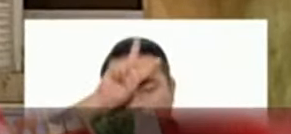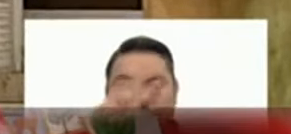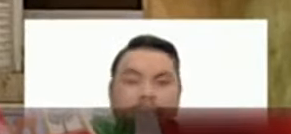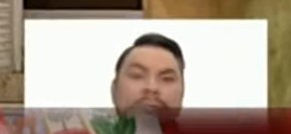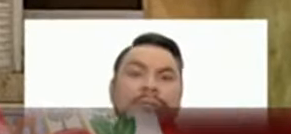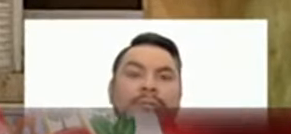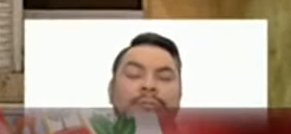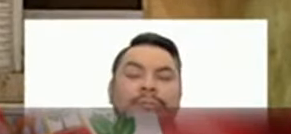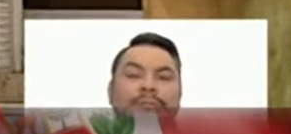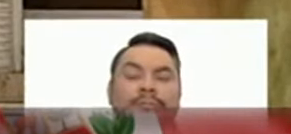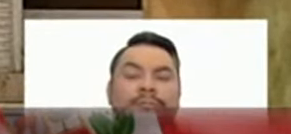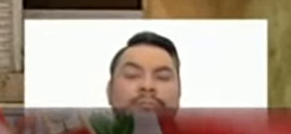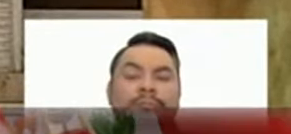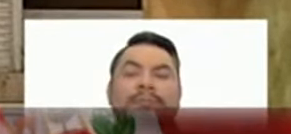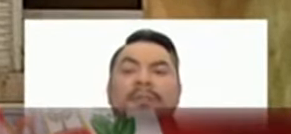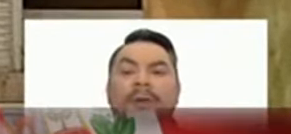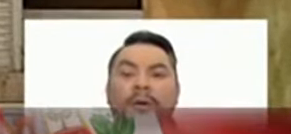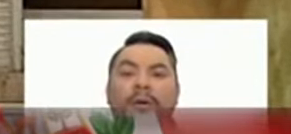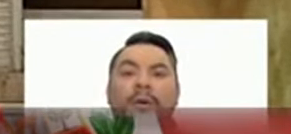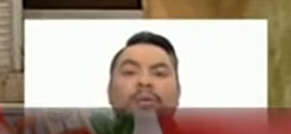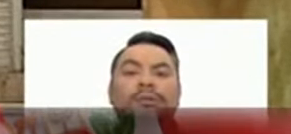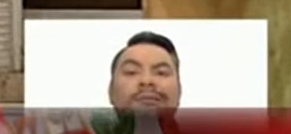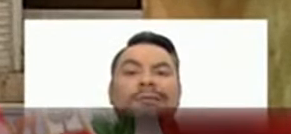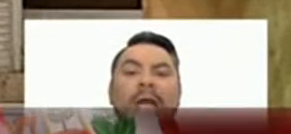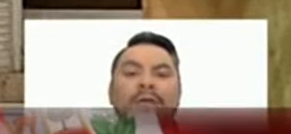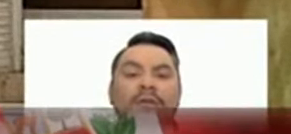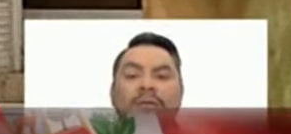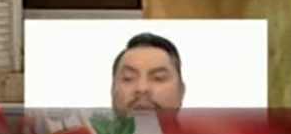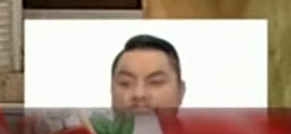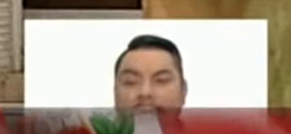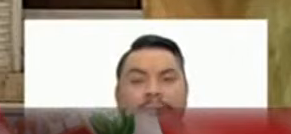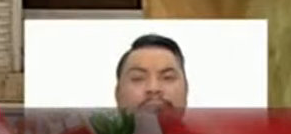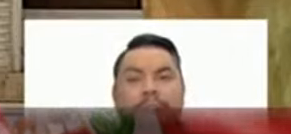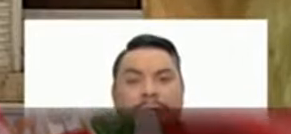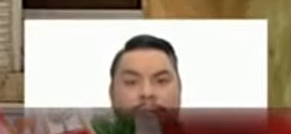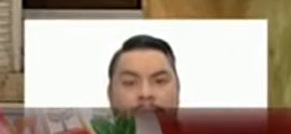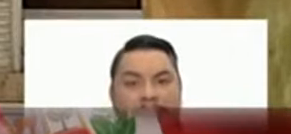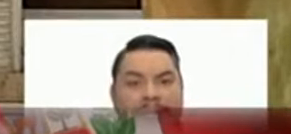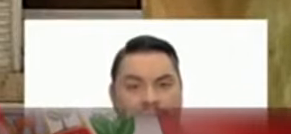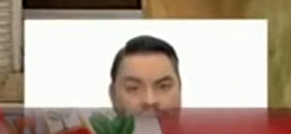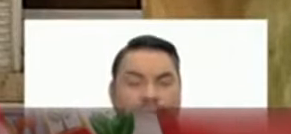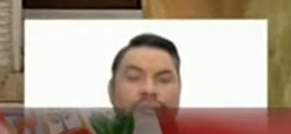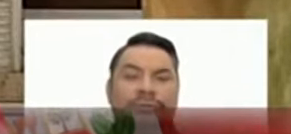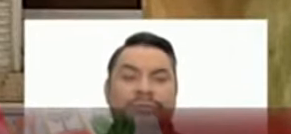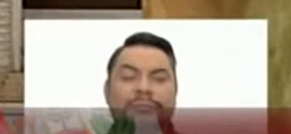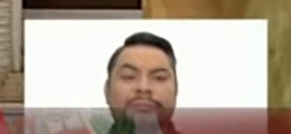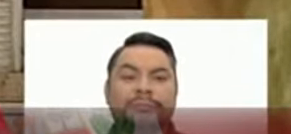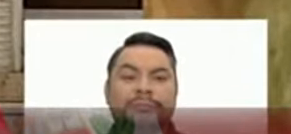República. Gustavo Lino Adriansen Olaya, Presidente del Consejo de Ministros.